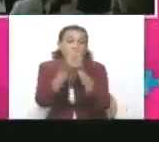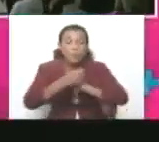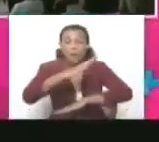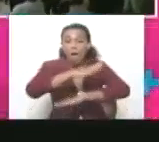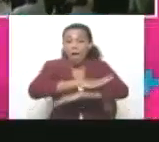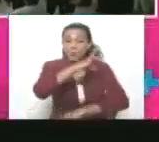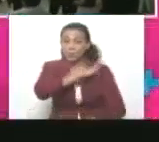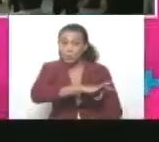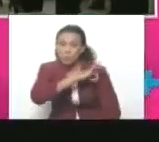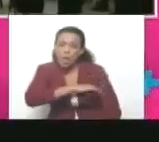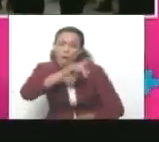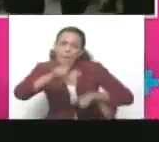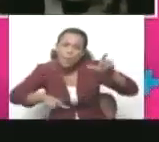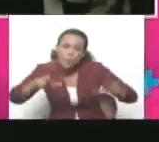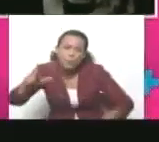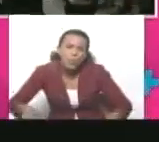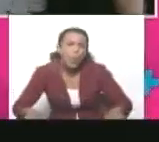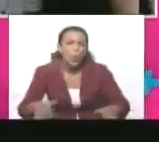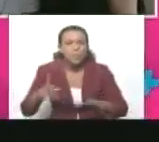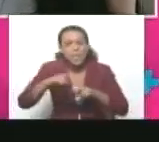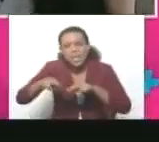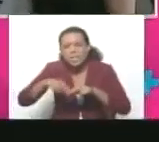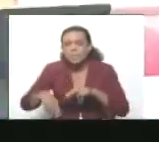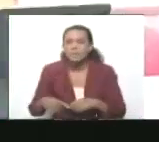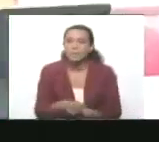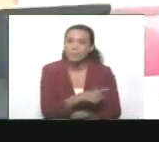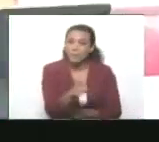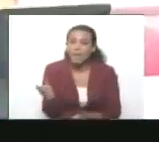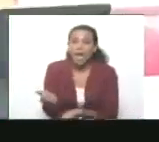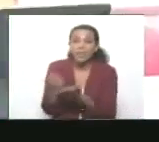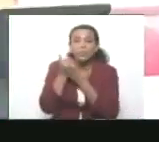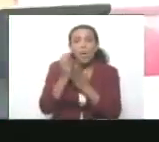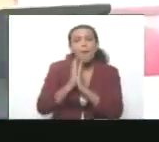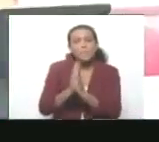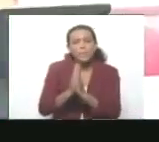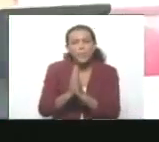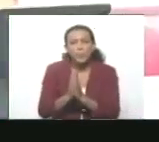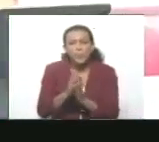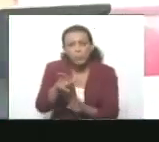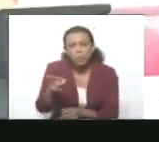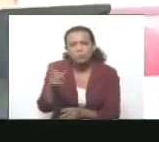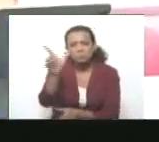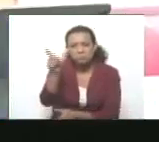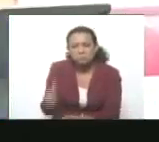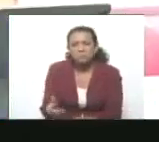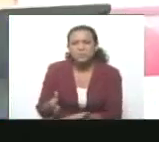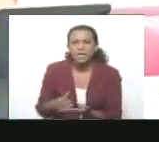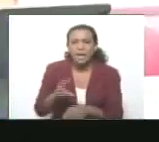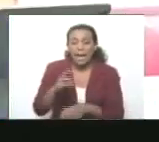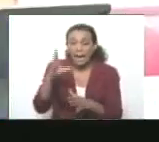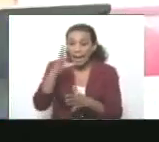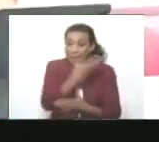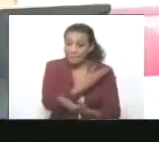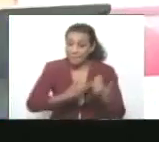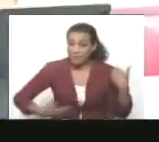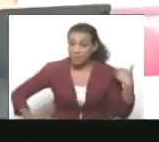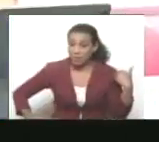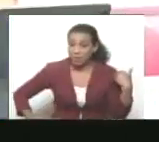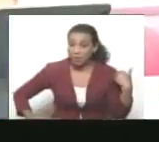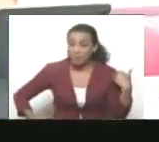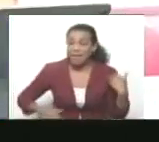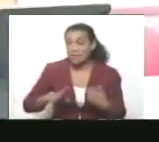social a través de la música. Mira, Carranza, nos tienes que ayudar. Yo la otra vez hablé con el presidente de la CAF, el